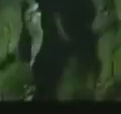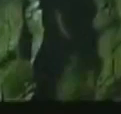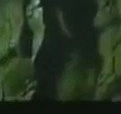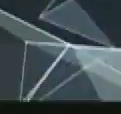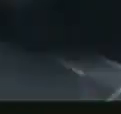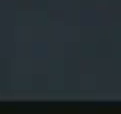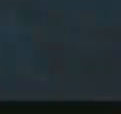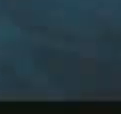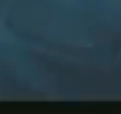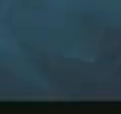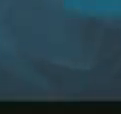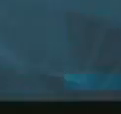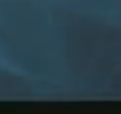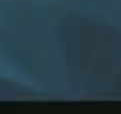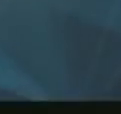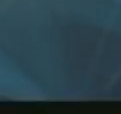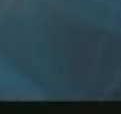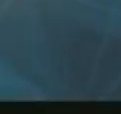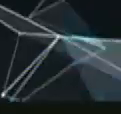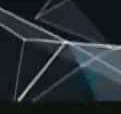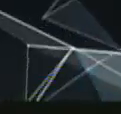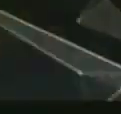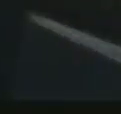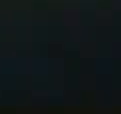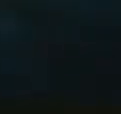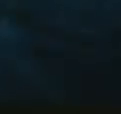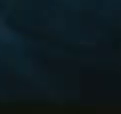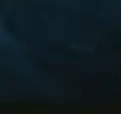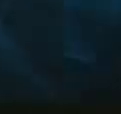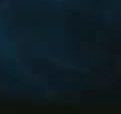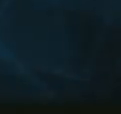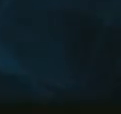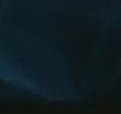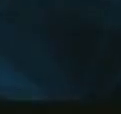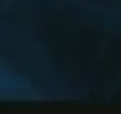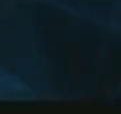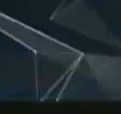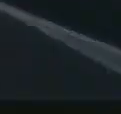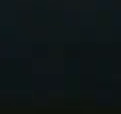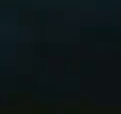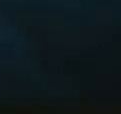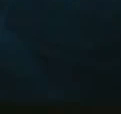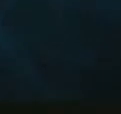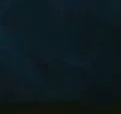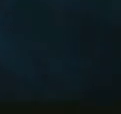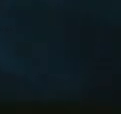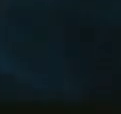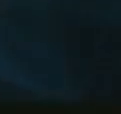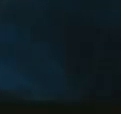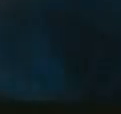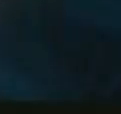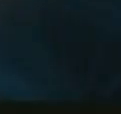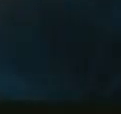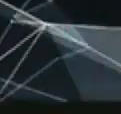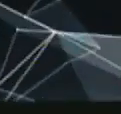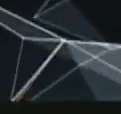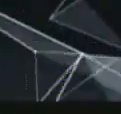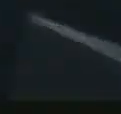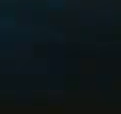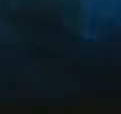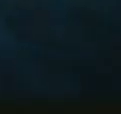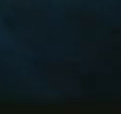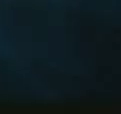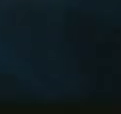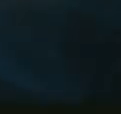nuestro subsuelo, como el petróleo, el oro, el hierro